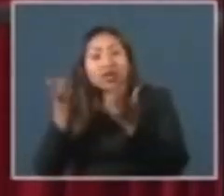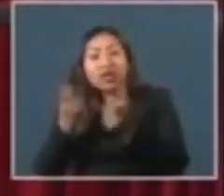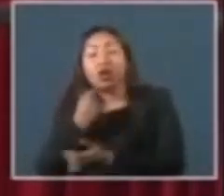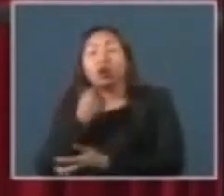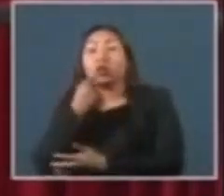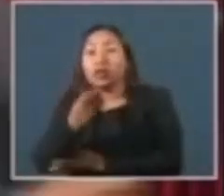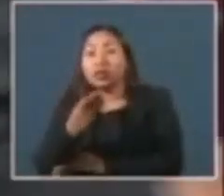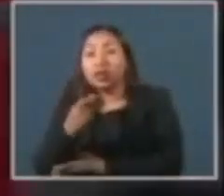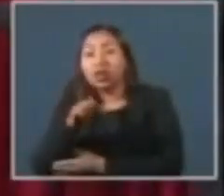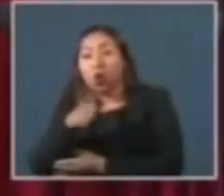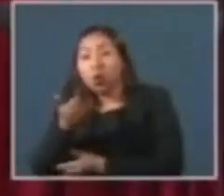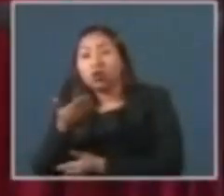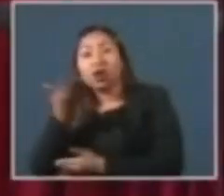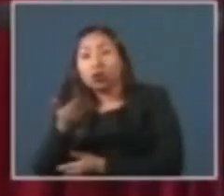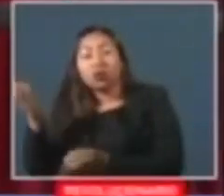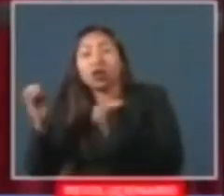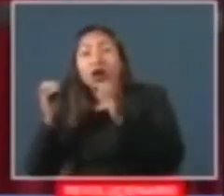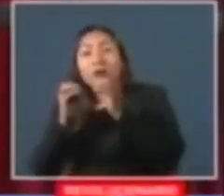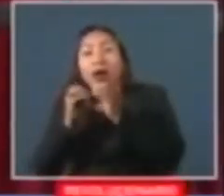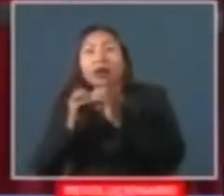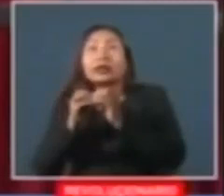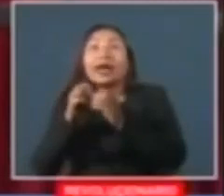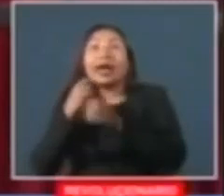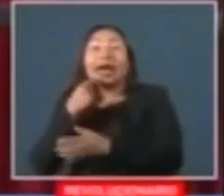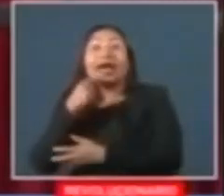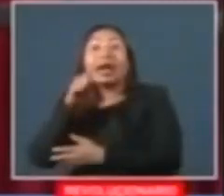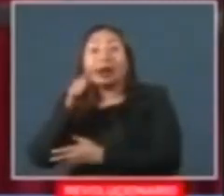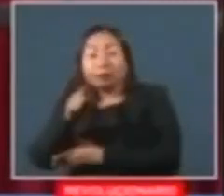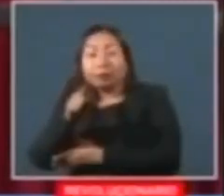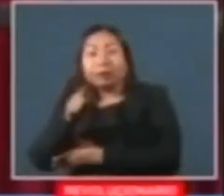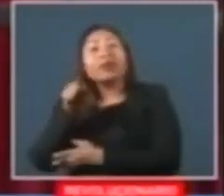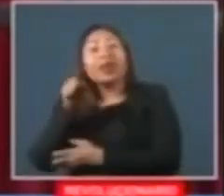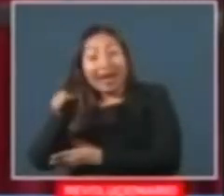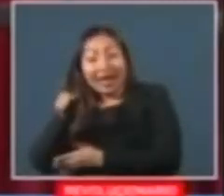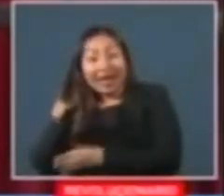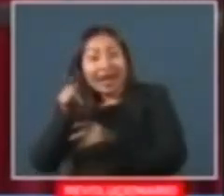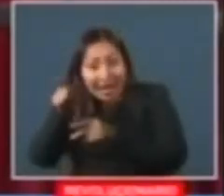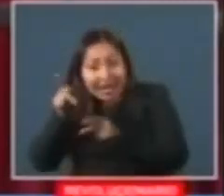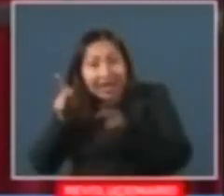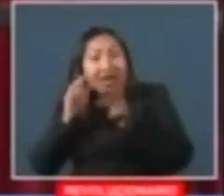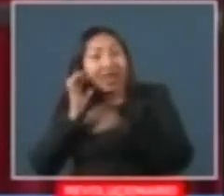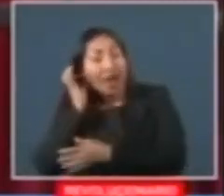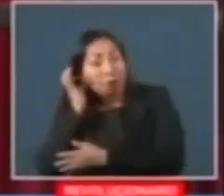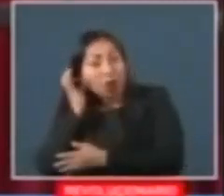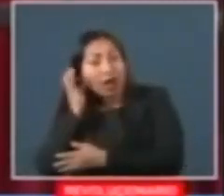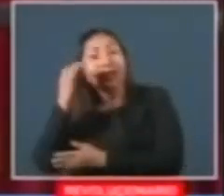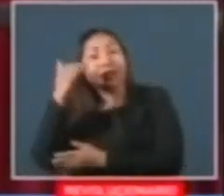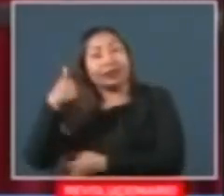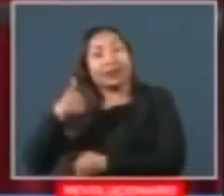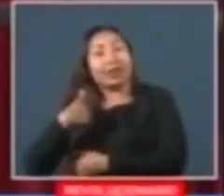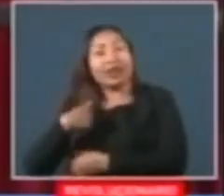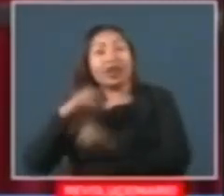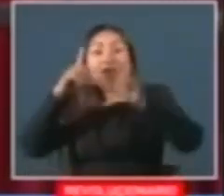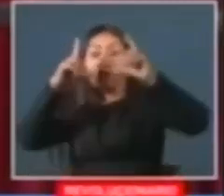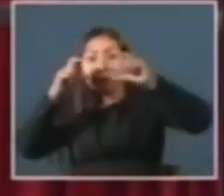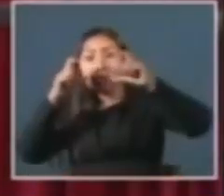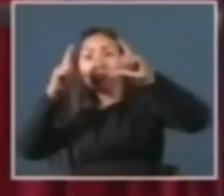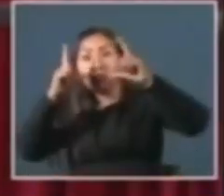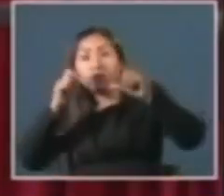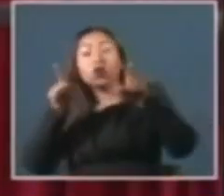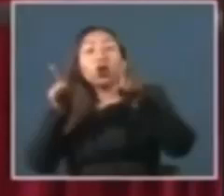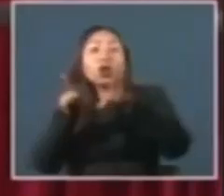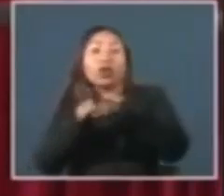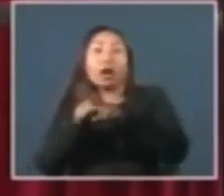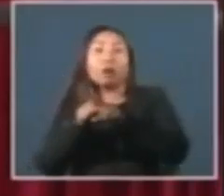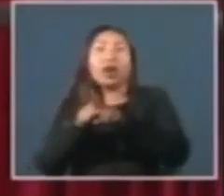tiene fotos de todo lo que pasó y que fue de manera supuestamente